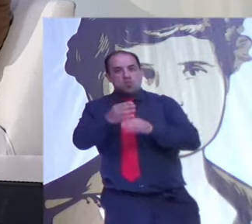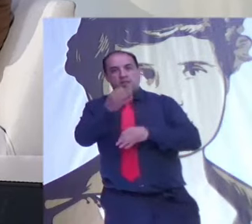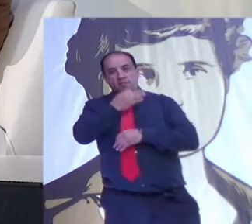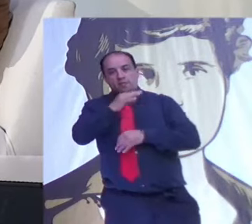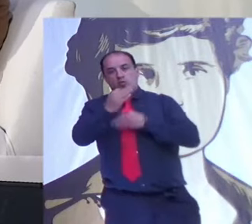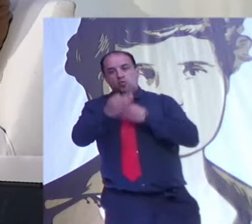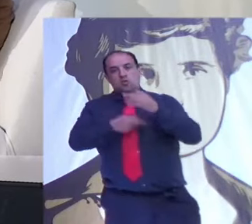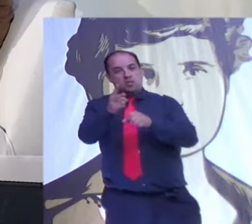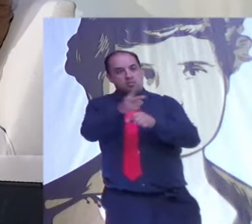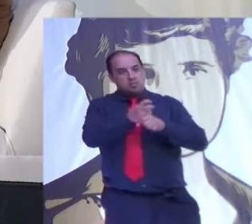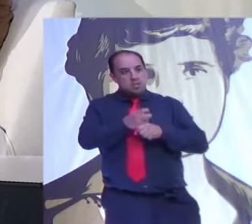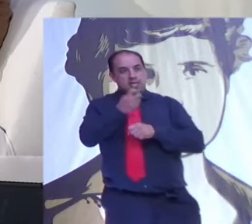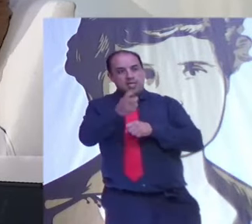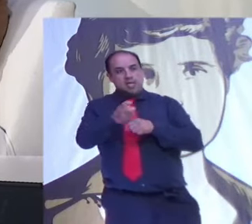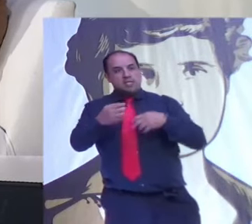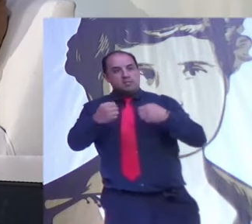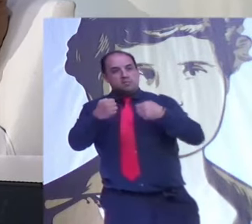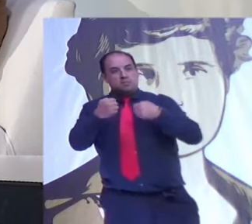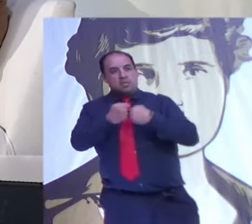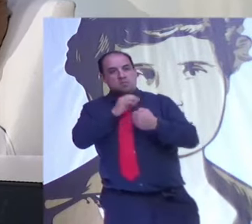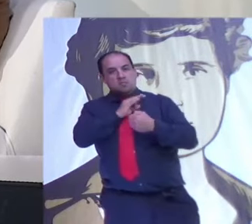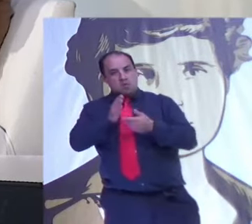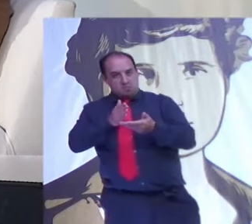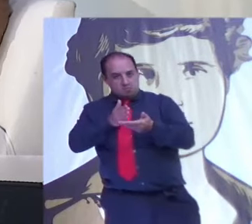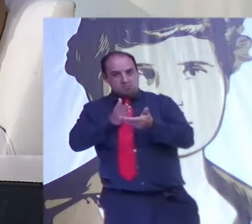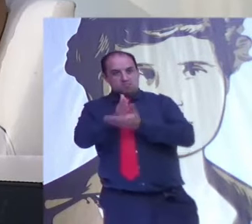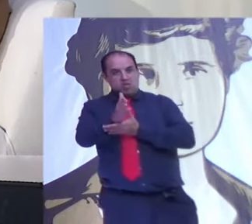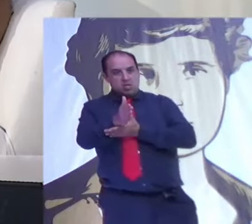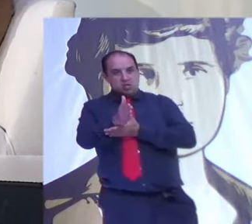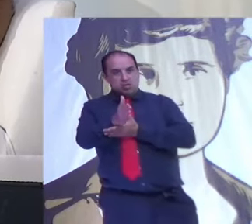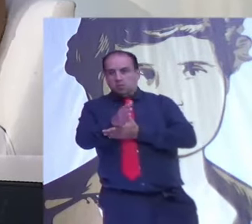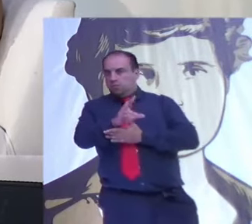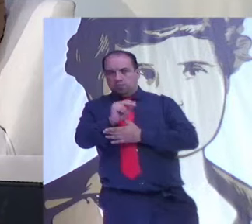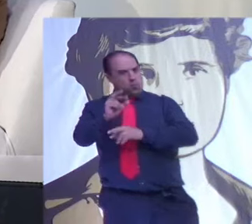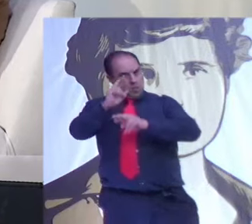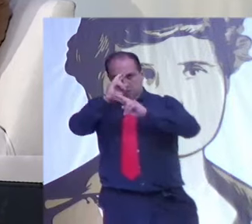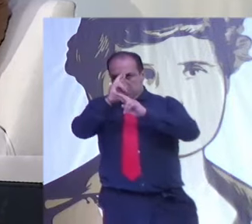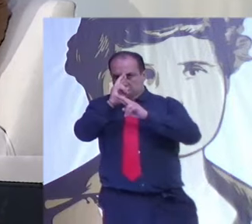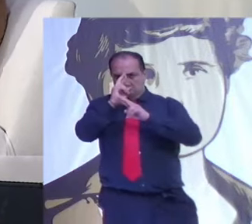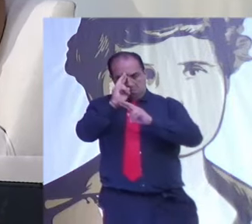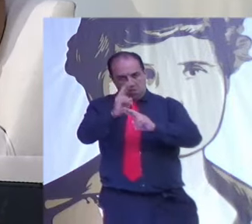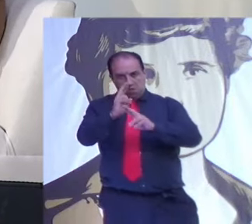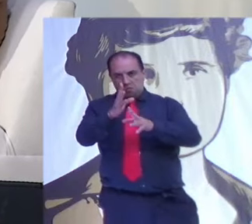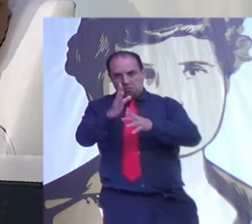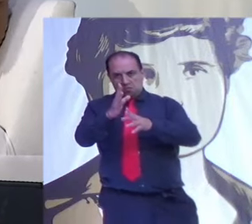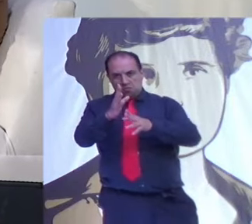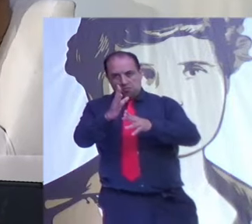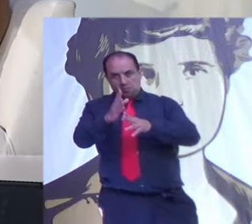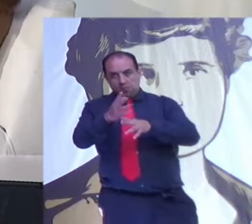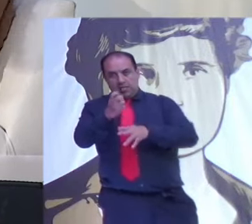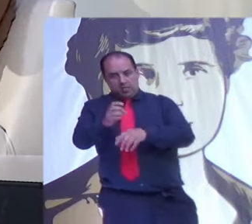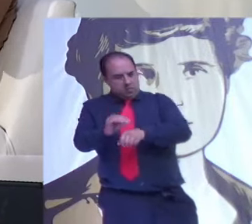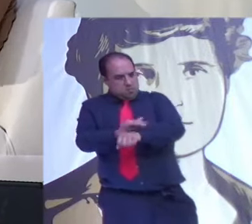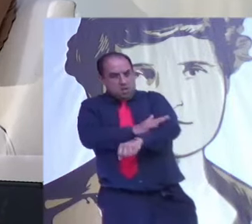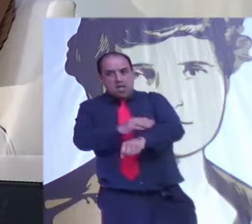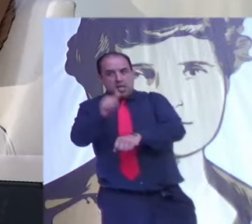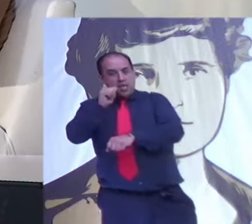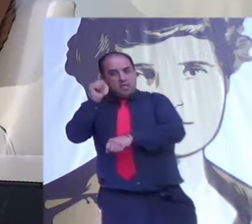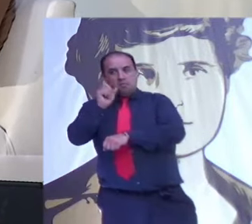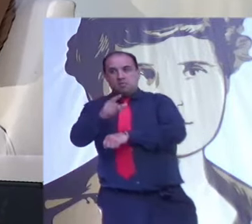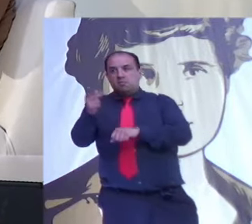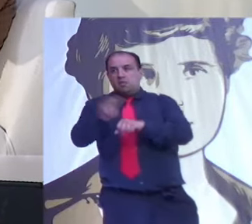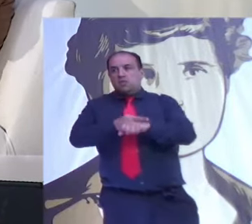fronteras están para cruzarse, no para respetarse, no para... Y fue muy emocionante y ayer aquí también pasó